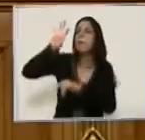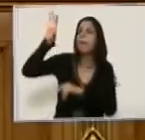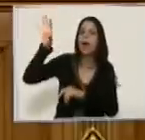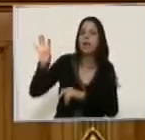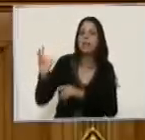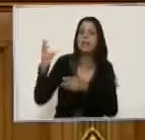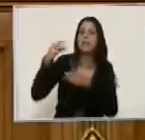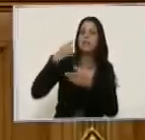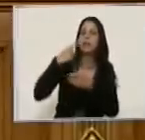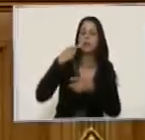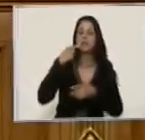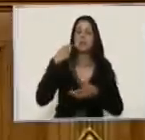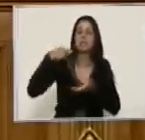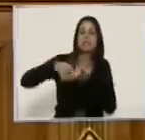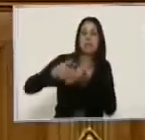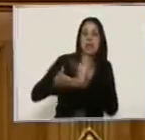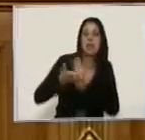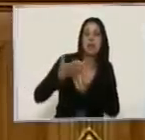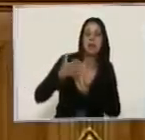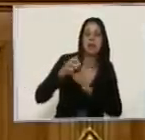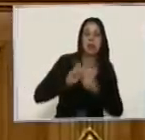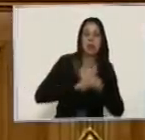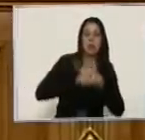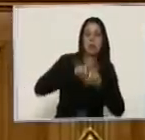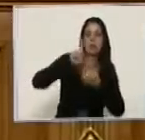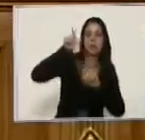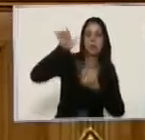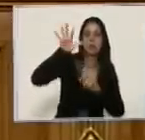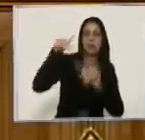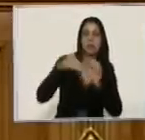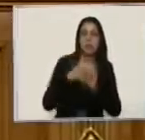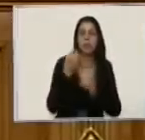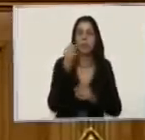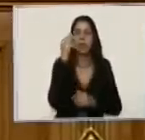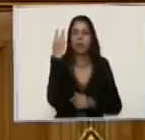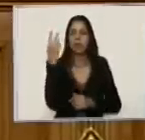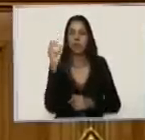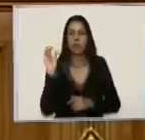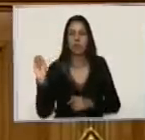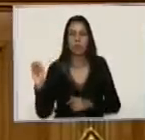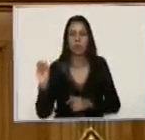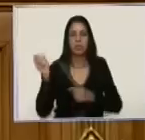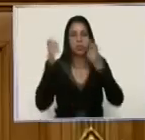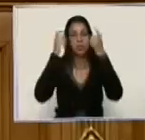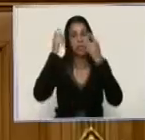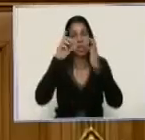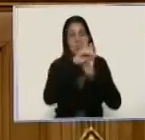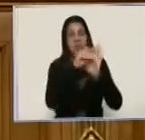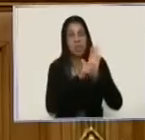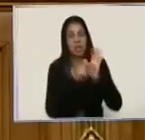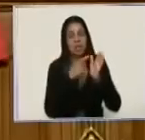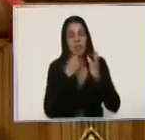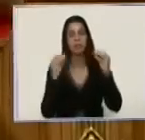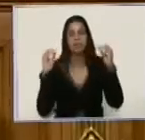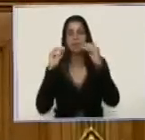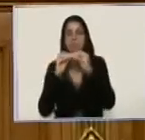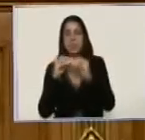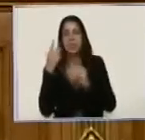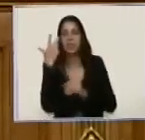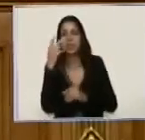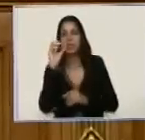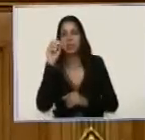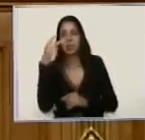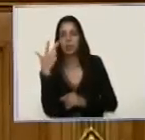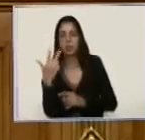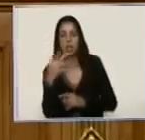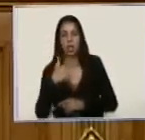potencia me va a chantajear para que yo no aplique el decreto 5200 del presidente Chávez, ¿eh?, y lo ponga en el artículo 303. Podemos